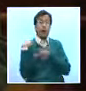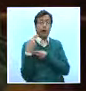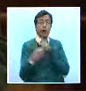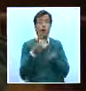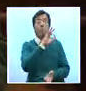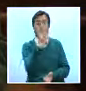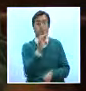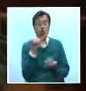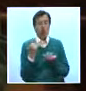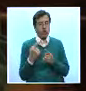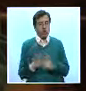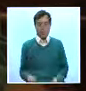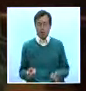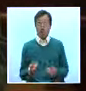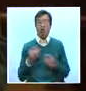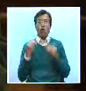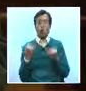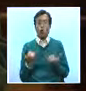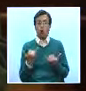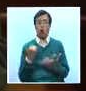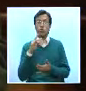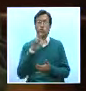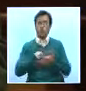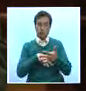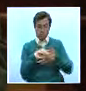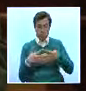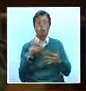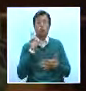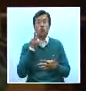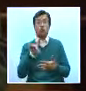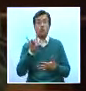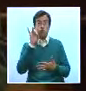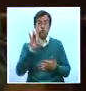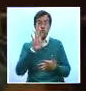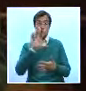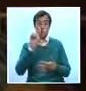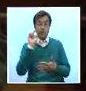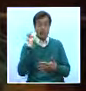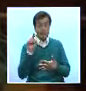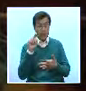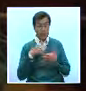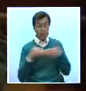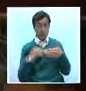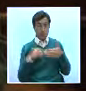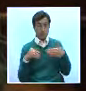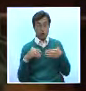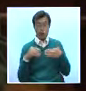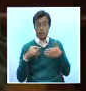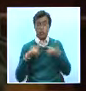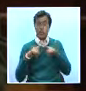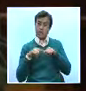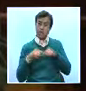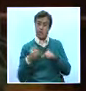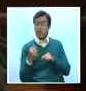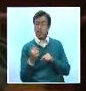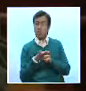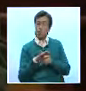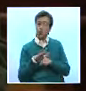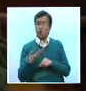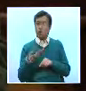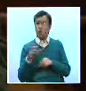escala escalonada. La tabla comenzó en el 2008 con $50,000 y se debe ir ajustando en base a los valores de la inflación